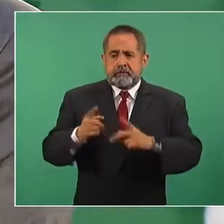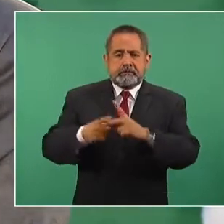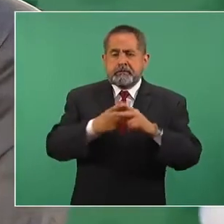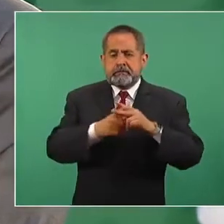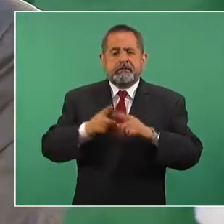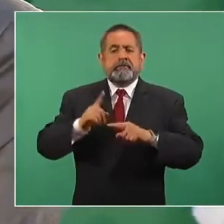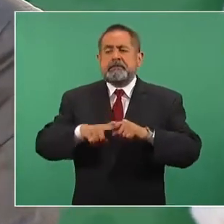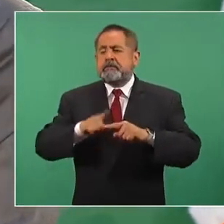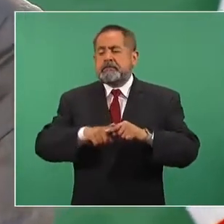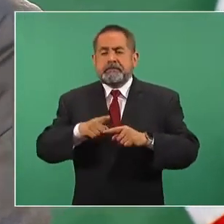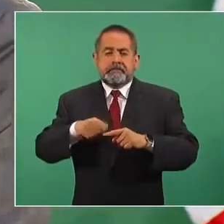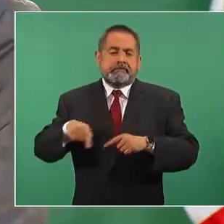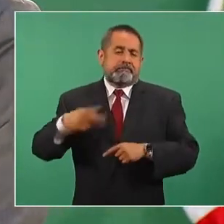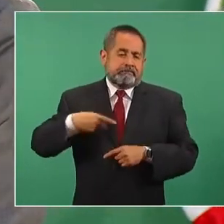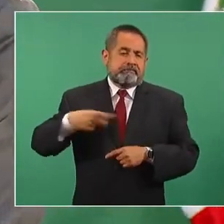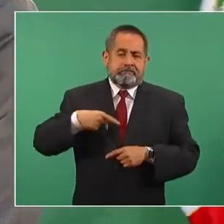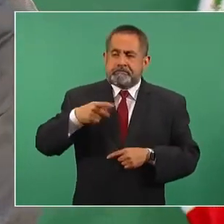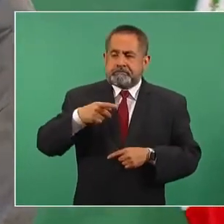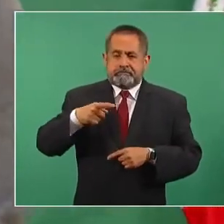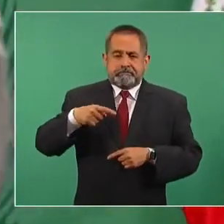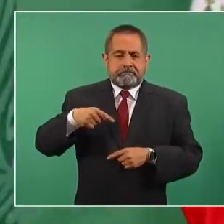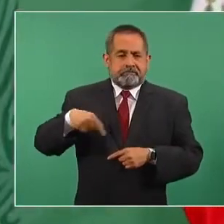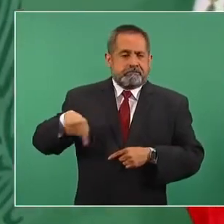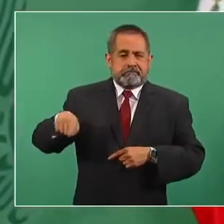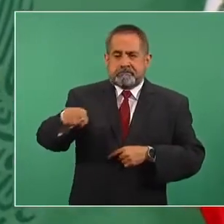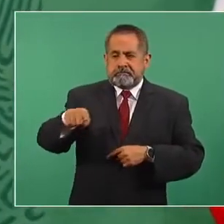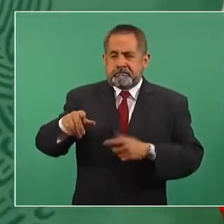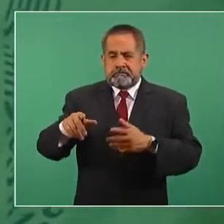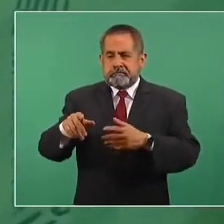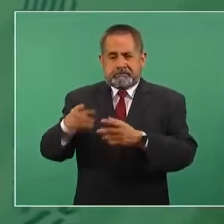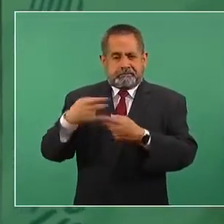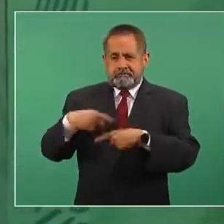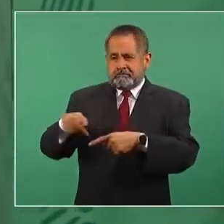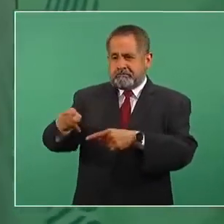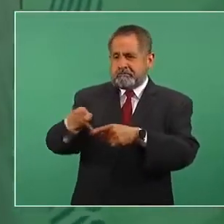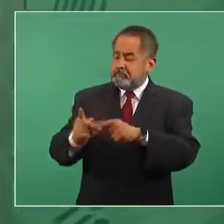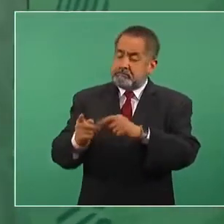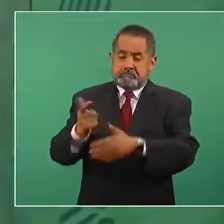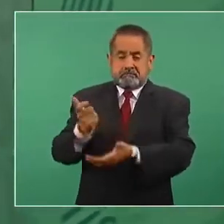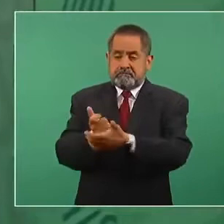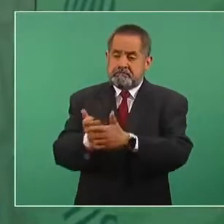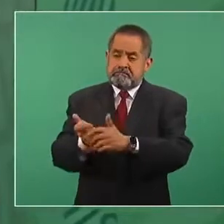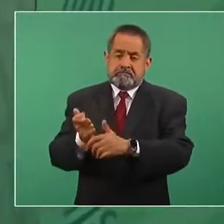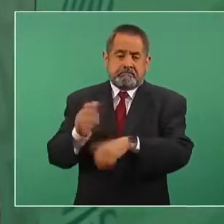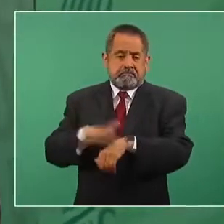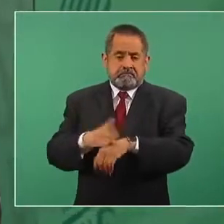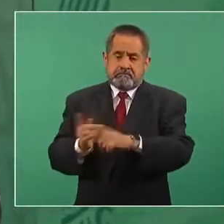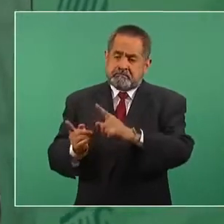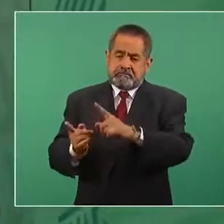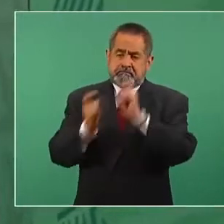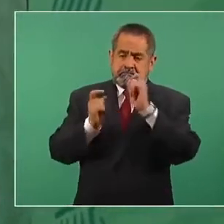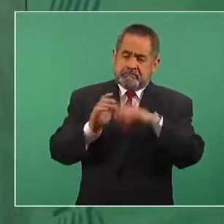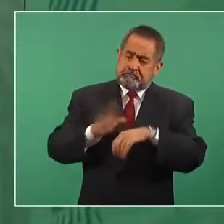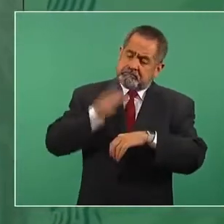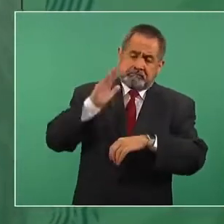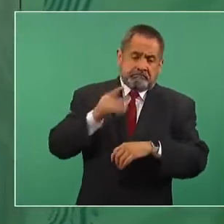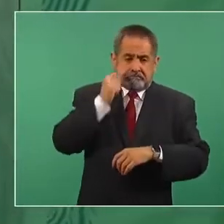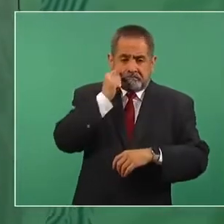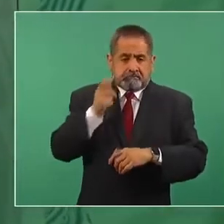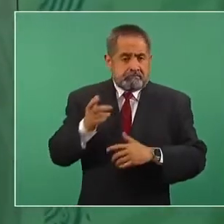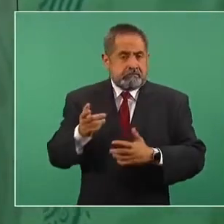proporcionalmente hablando, a un consumidor